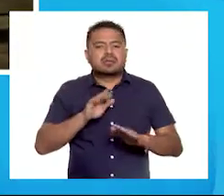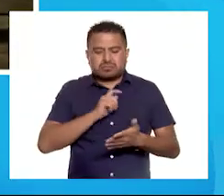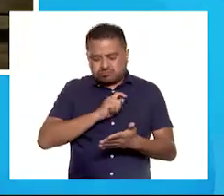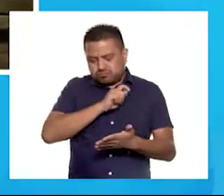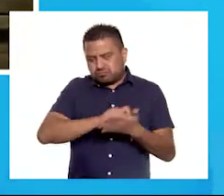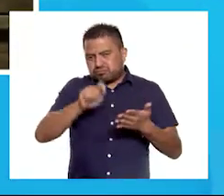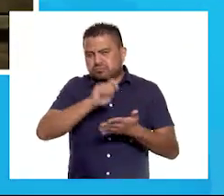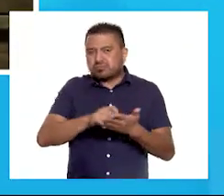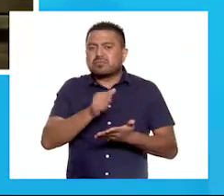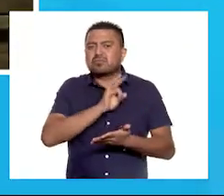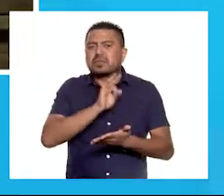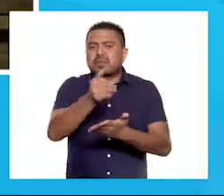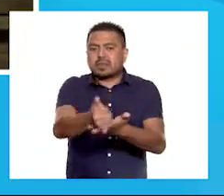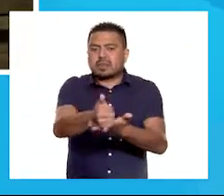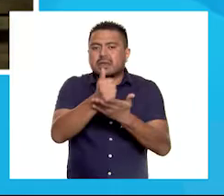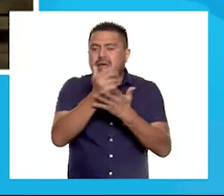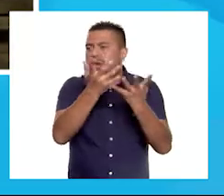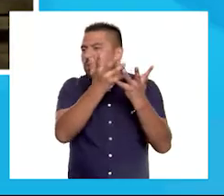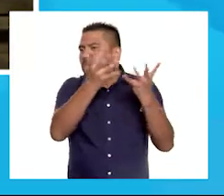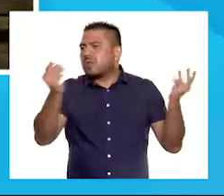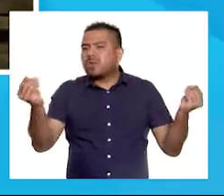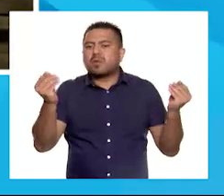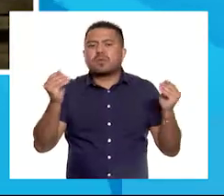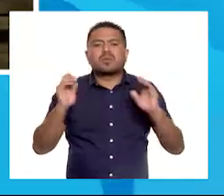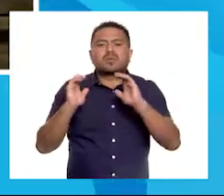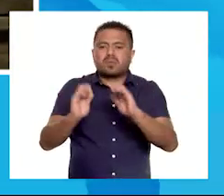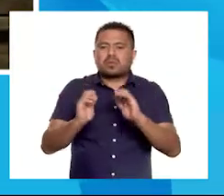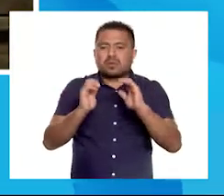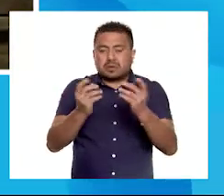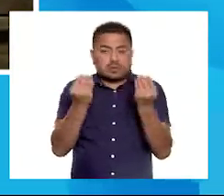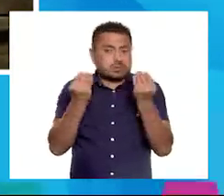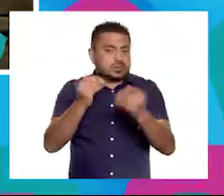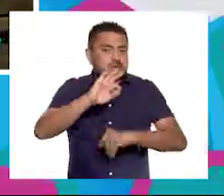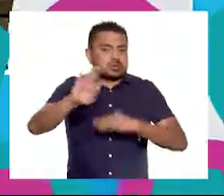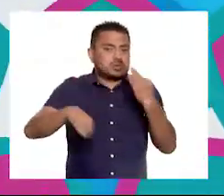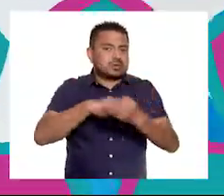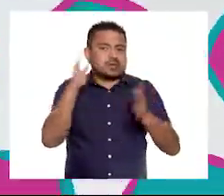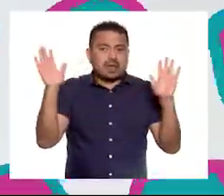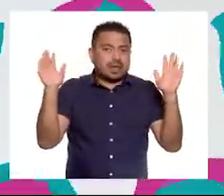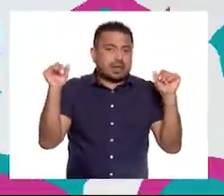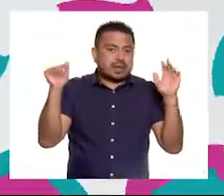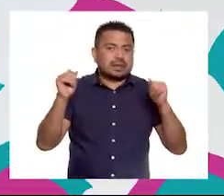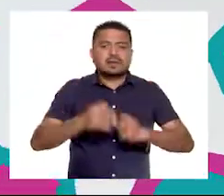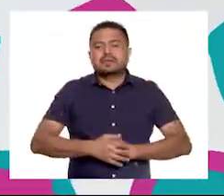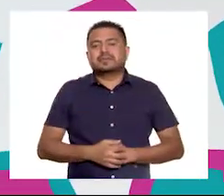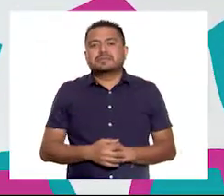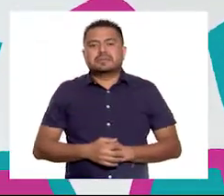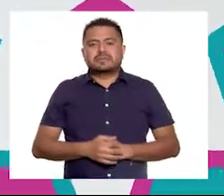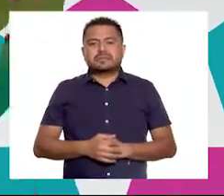escribo para que me ayuden a solucionarlo. Y cuídense mucho y adiós.